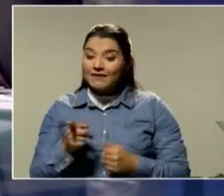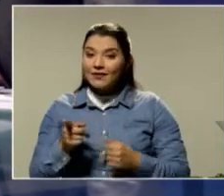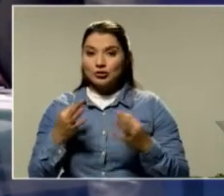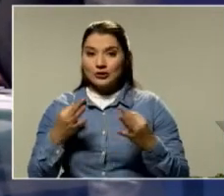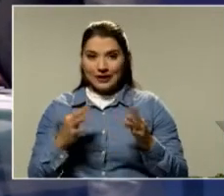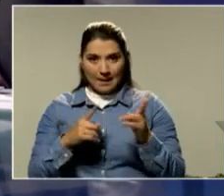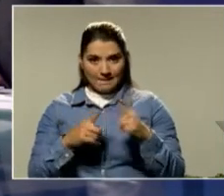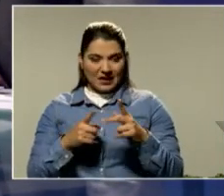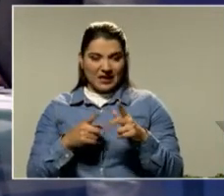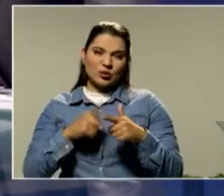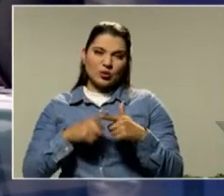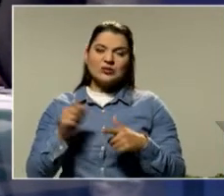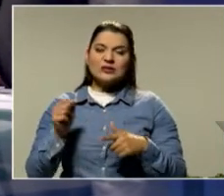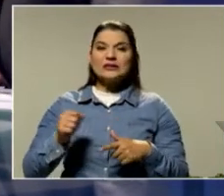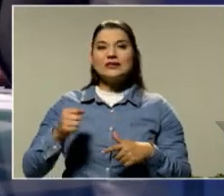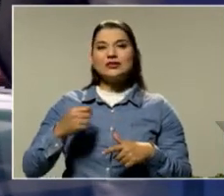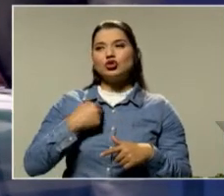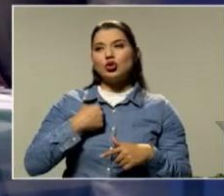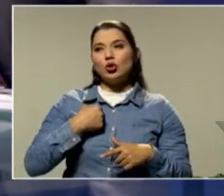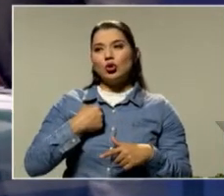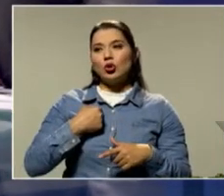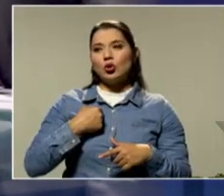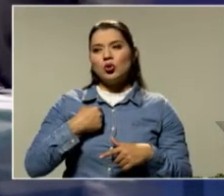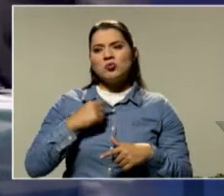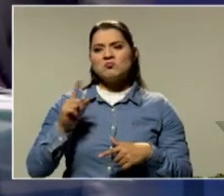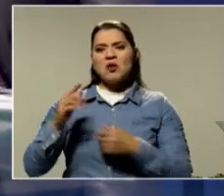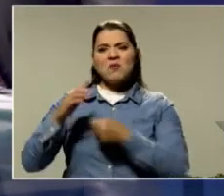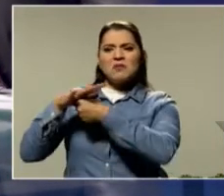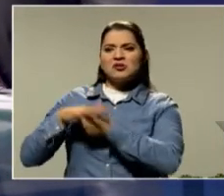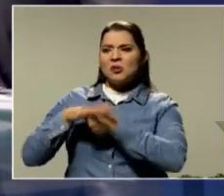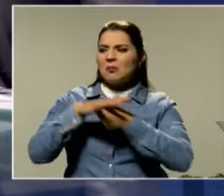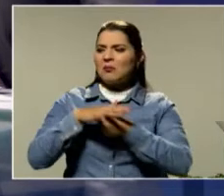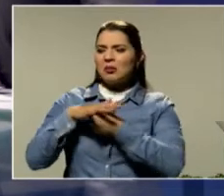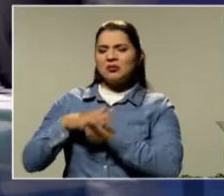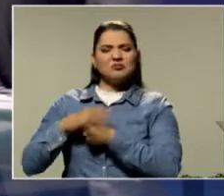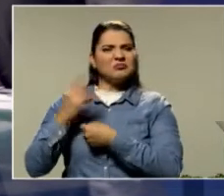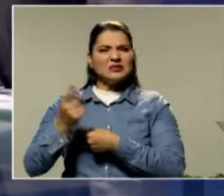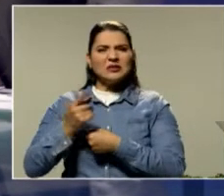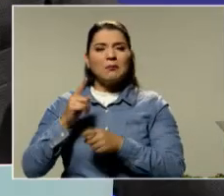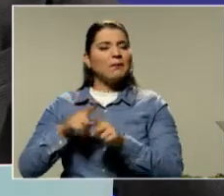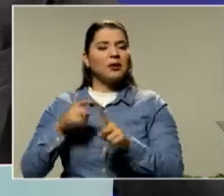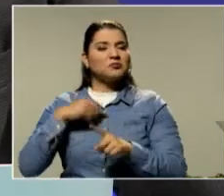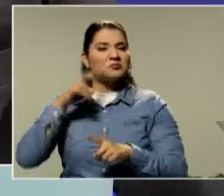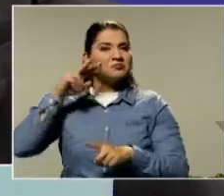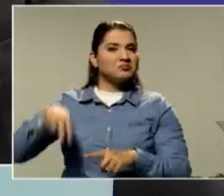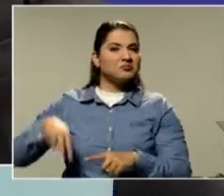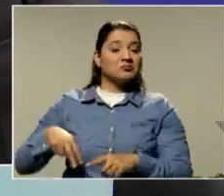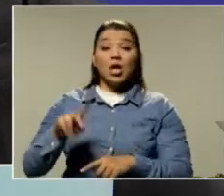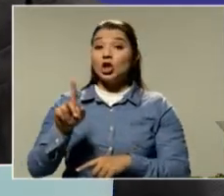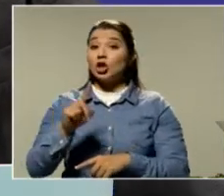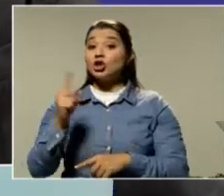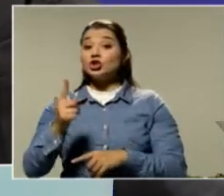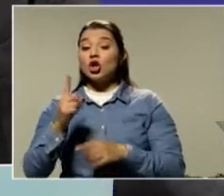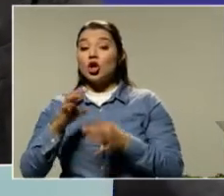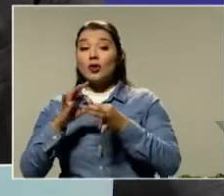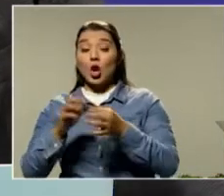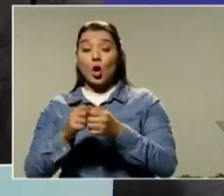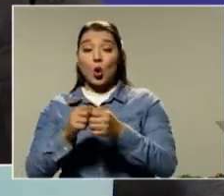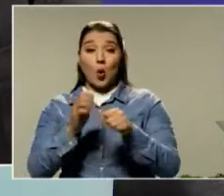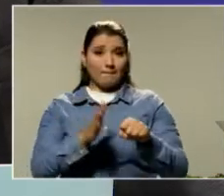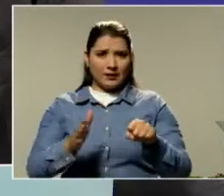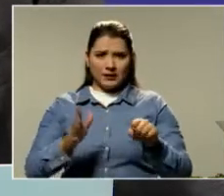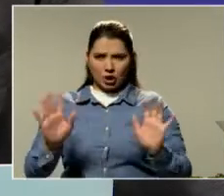Entonces, sí, yo no respondía a presiones siempre había, y no solo del sector de piña, había presiones de